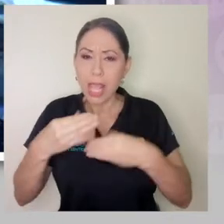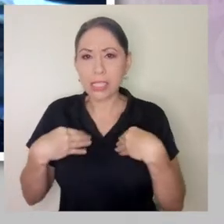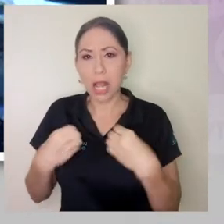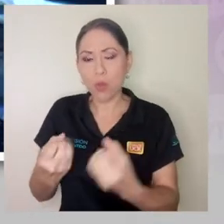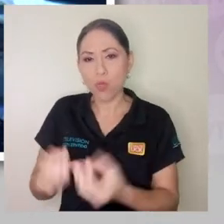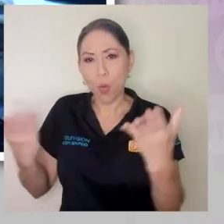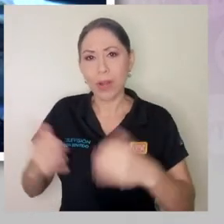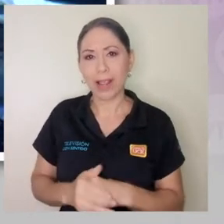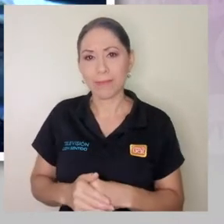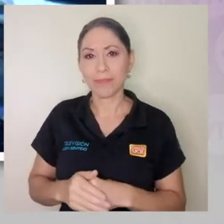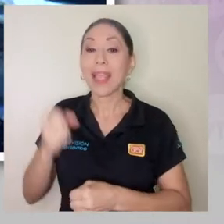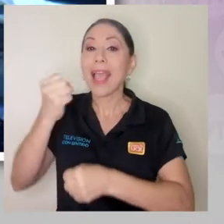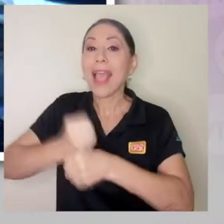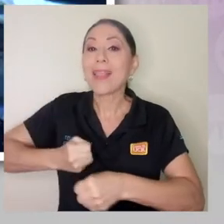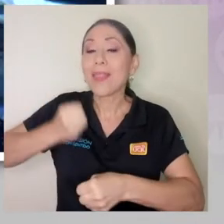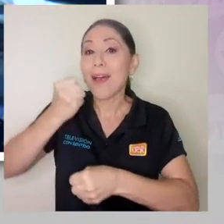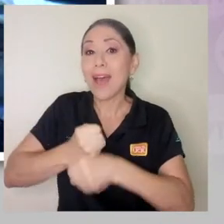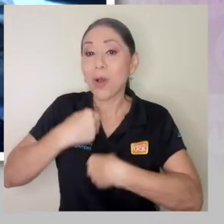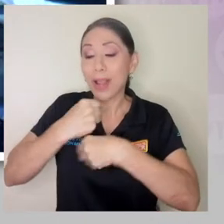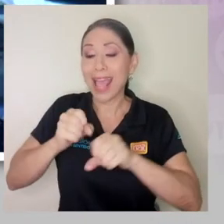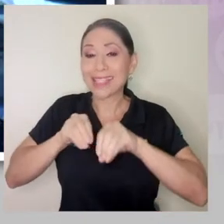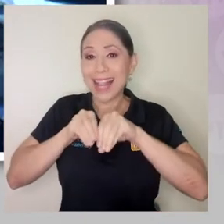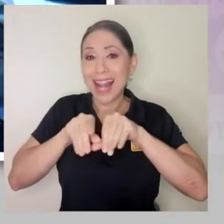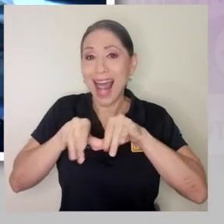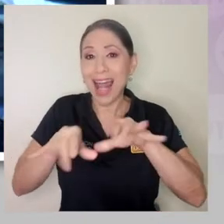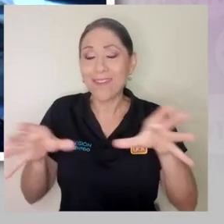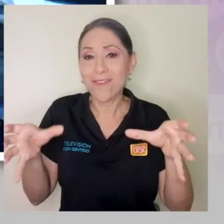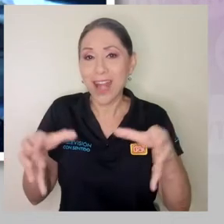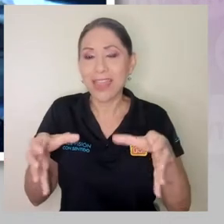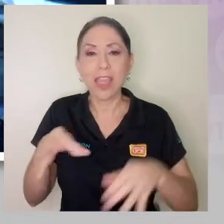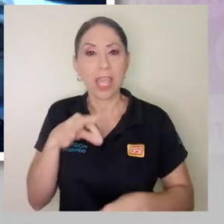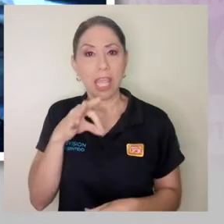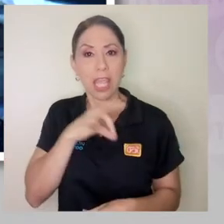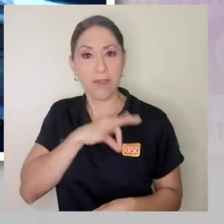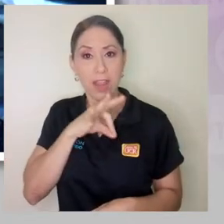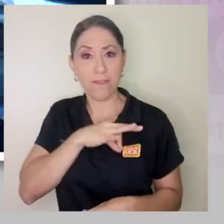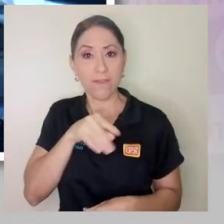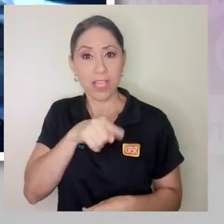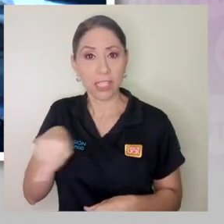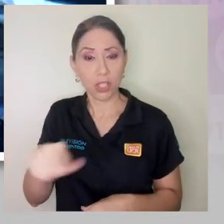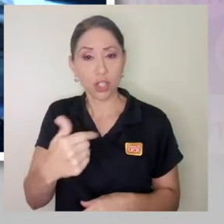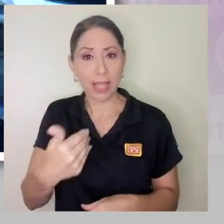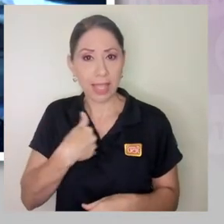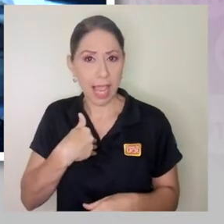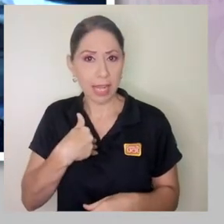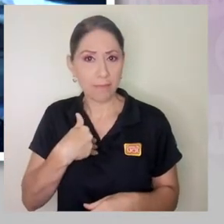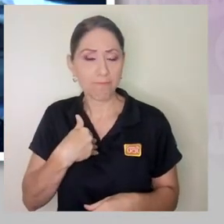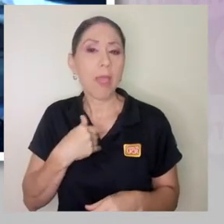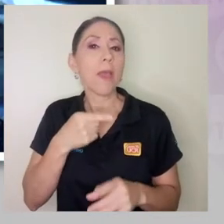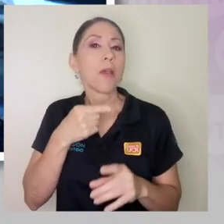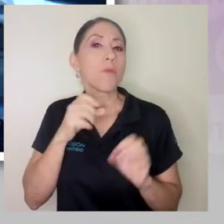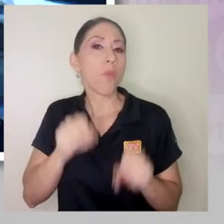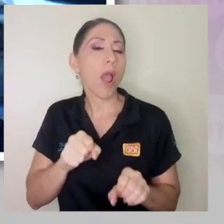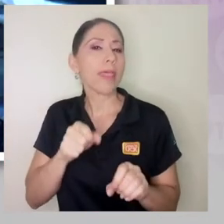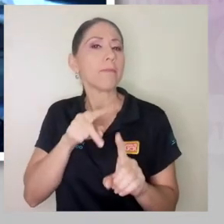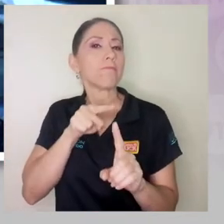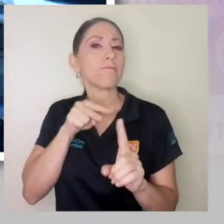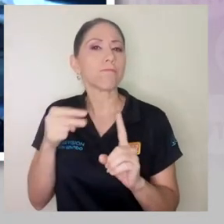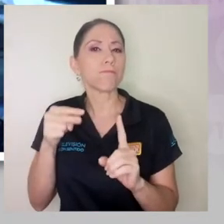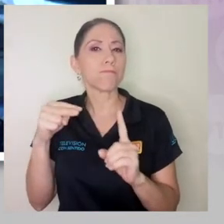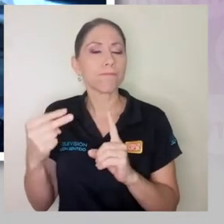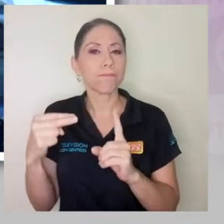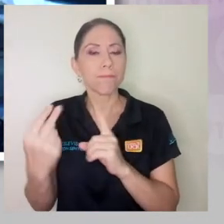la red y los beneficios que esto conlleva se pueden ver como de diferentes enfoques. Por un lado, si pensamos